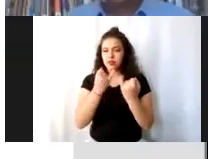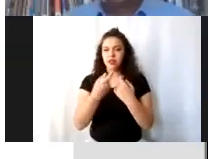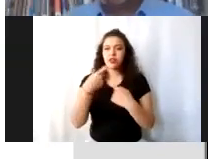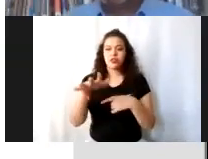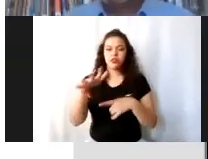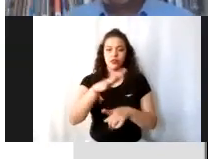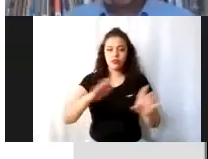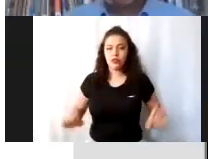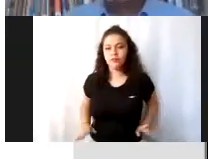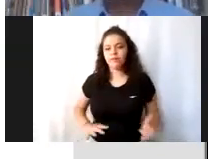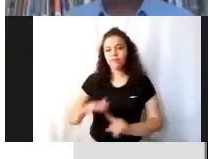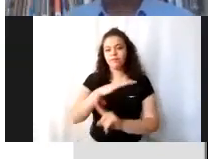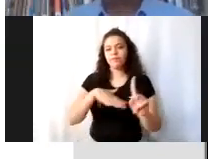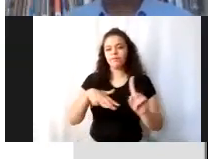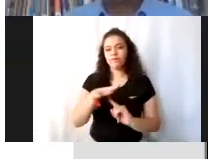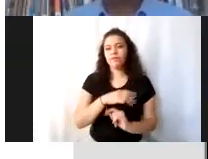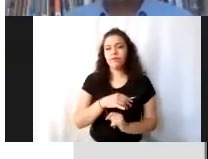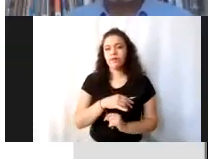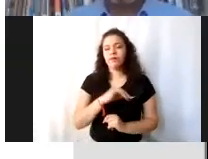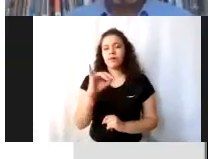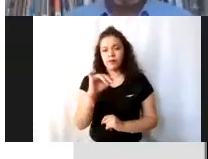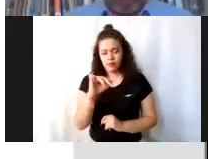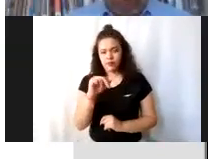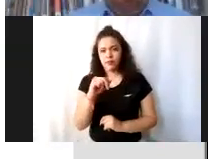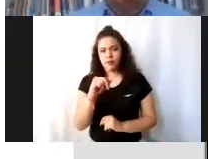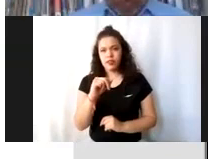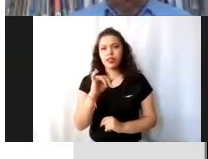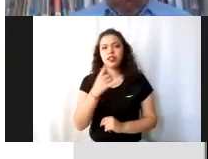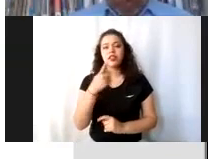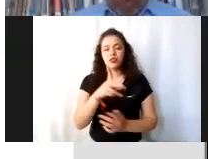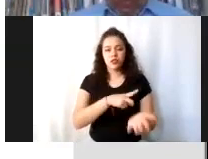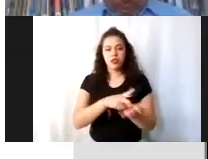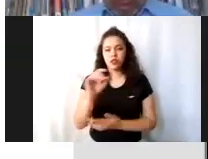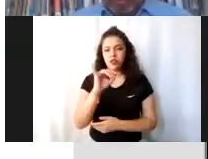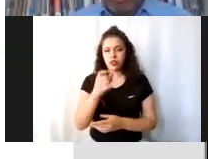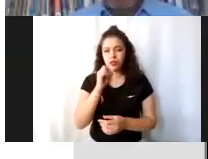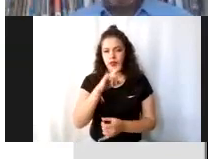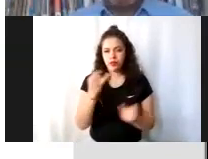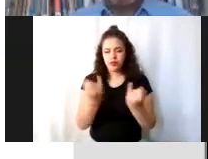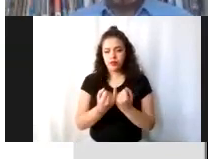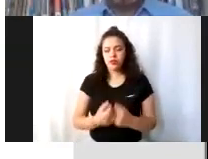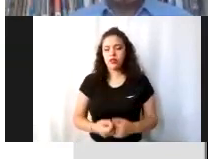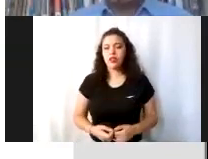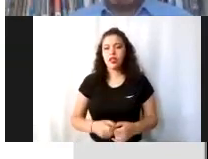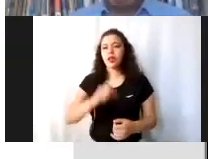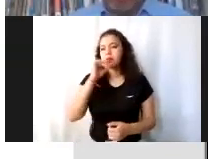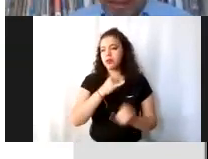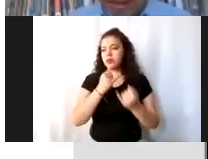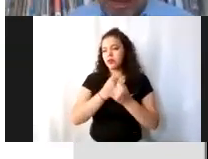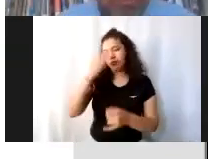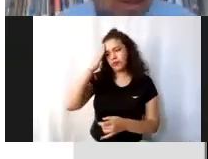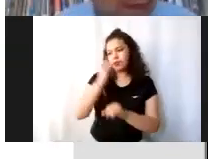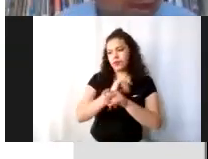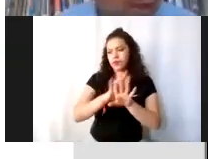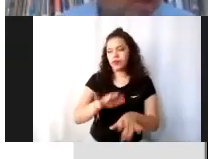encuentra, sí, desde luego también obtiene sus derechos. Sí, también es titular de los datos personales, así